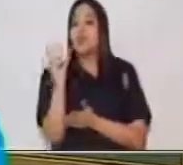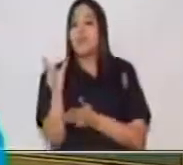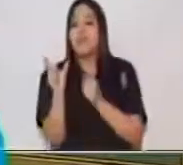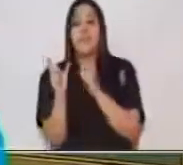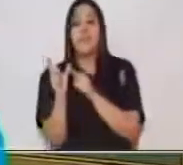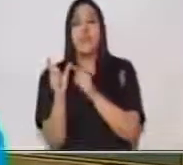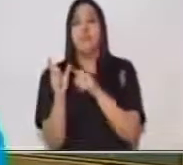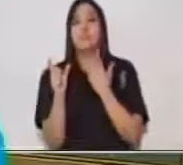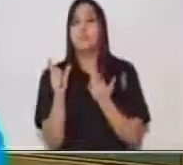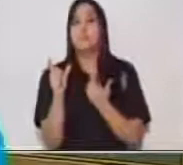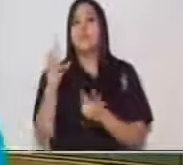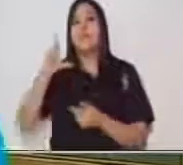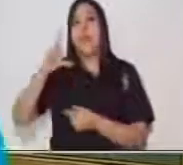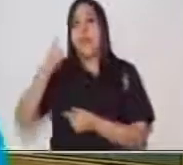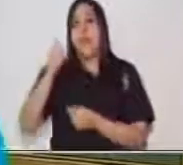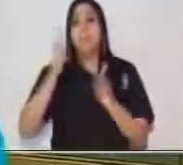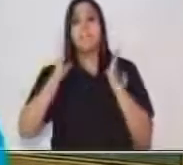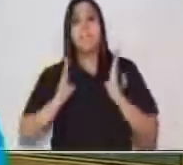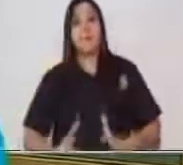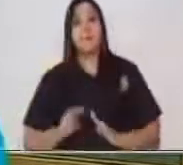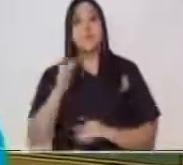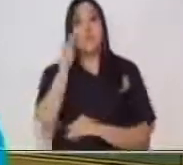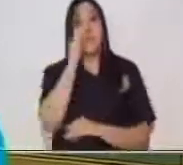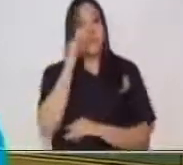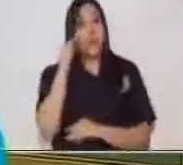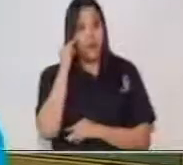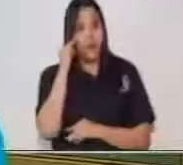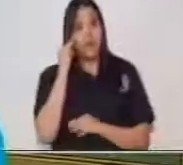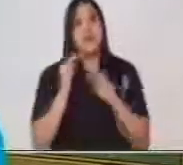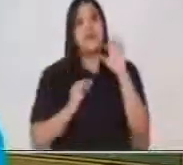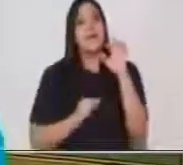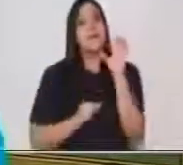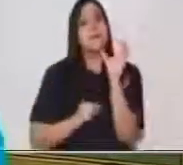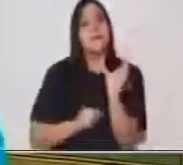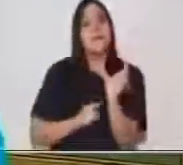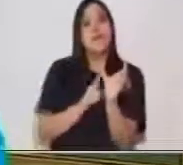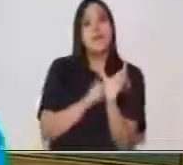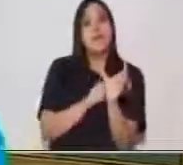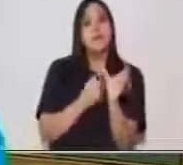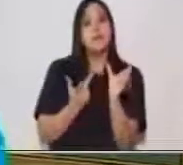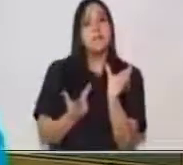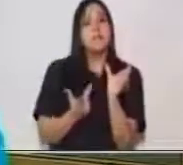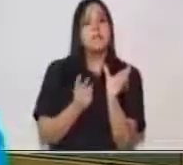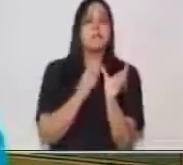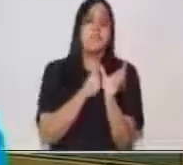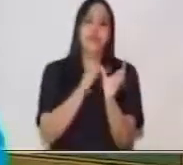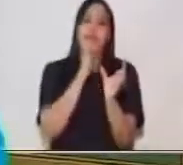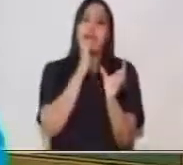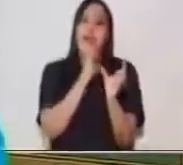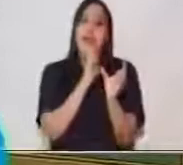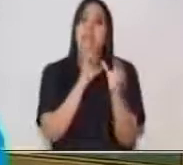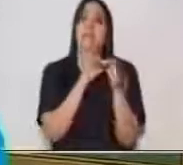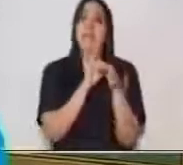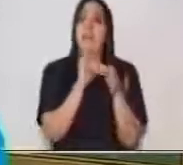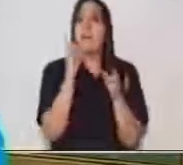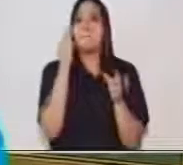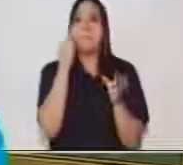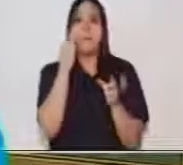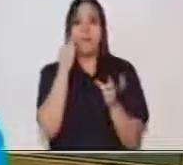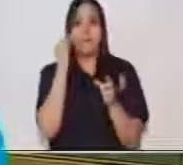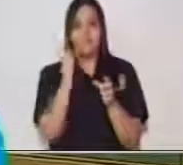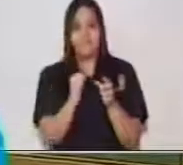sería la blusa morada y el predicado sería es de mamá. Muy